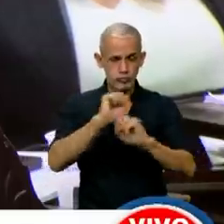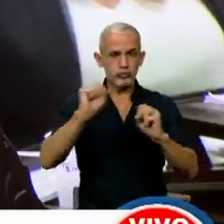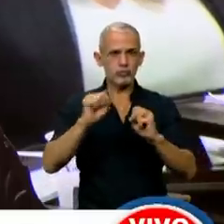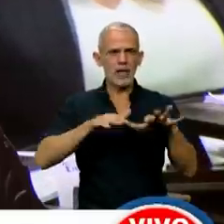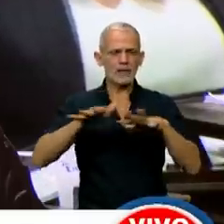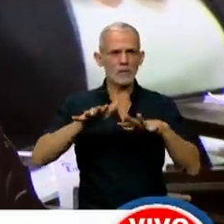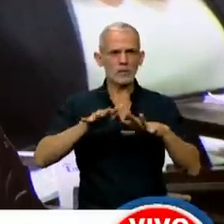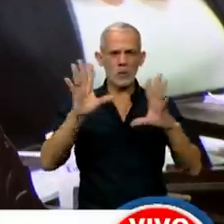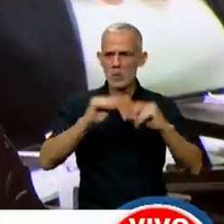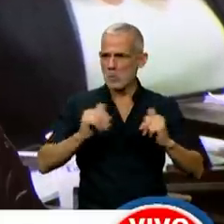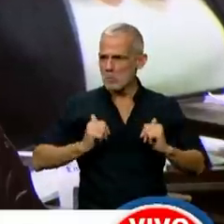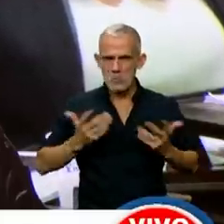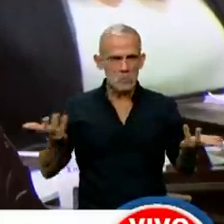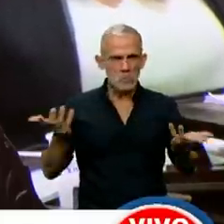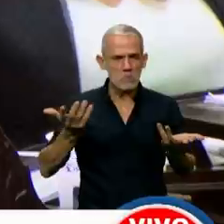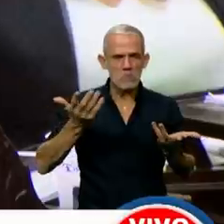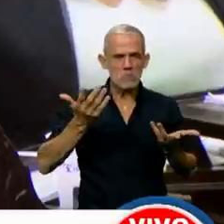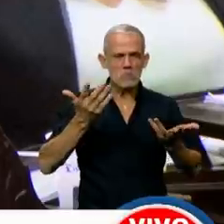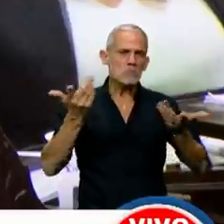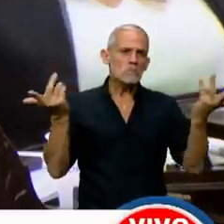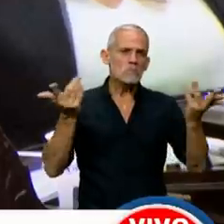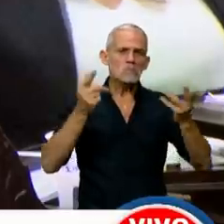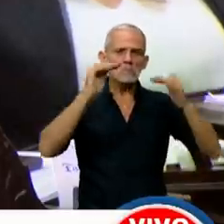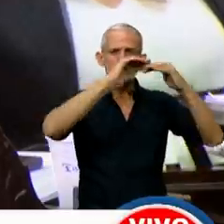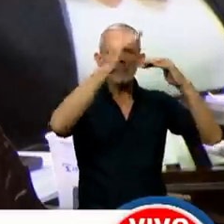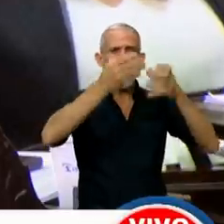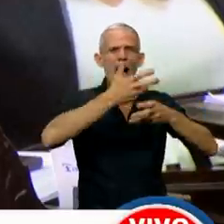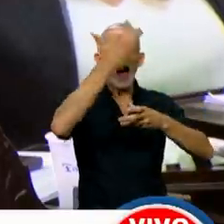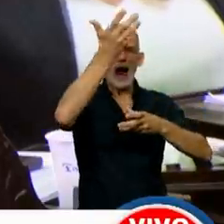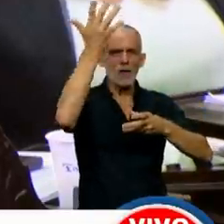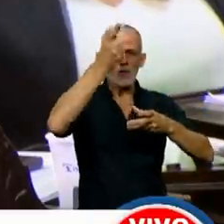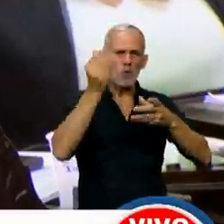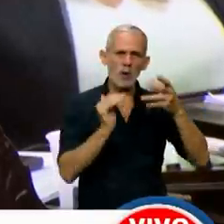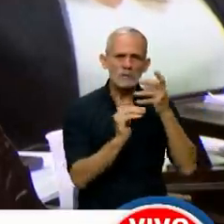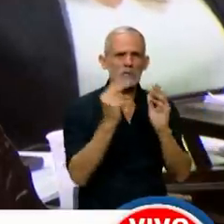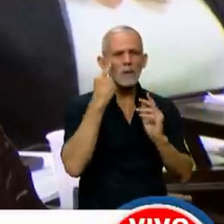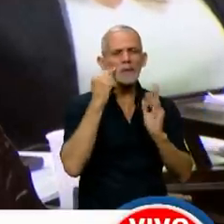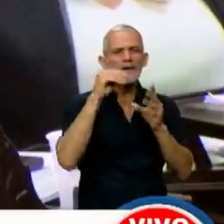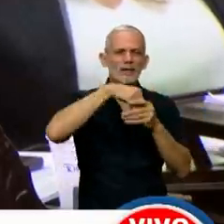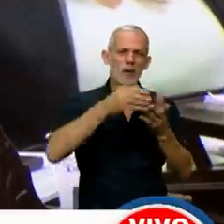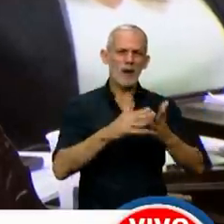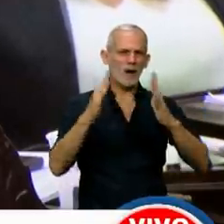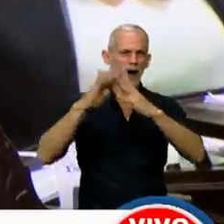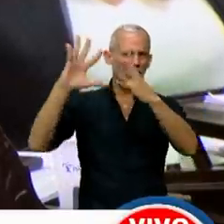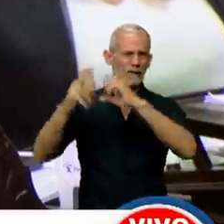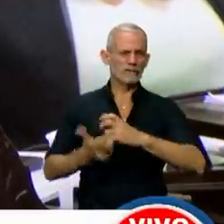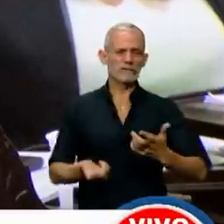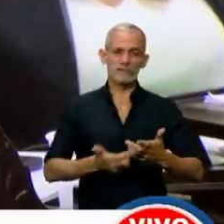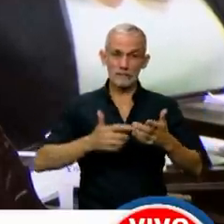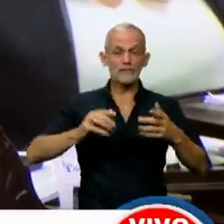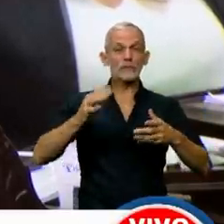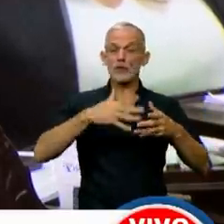se quedaron viviendo debajo de una mora y fue en conjunto el gobierno